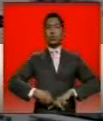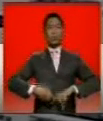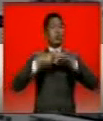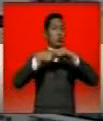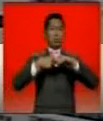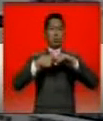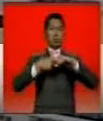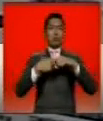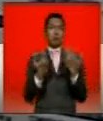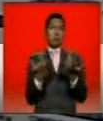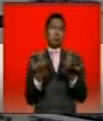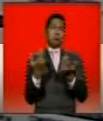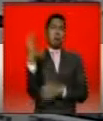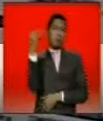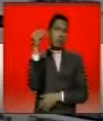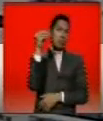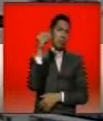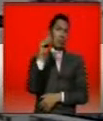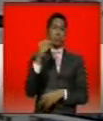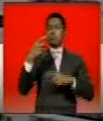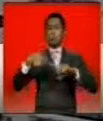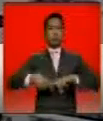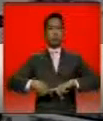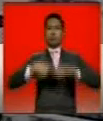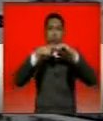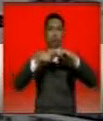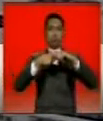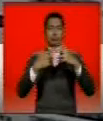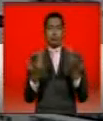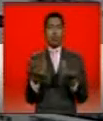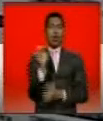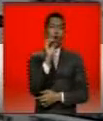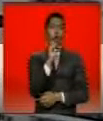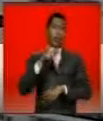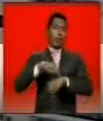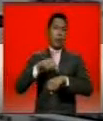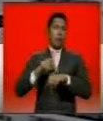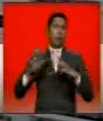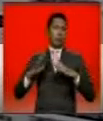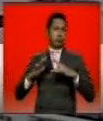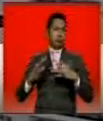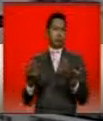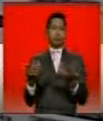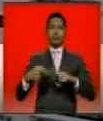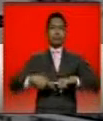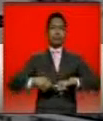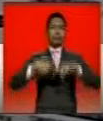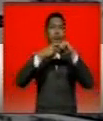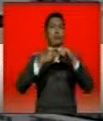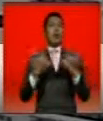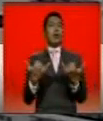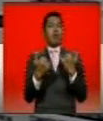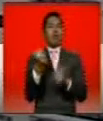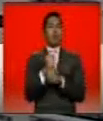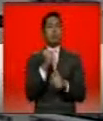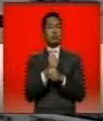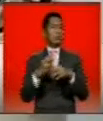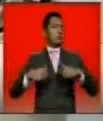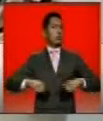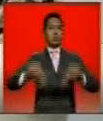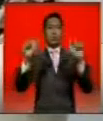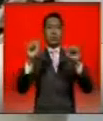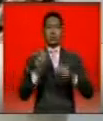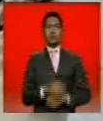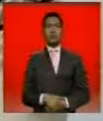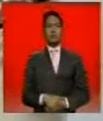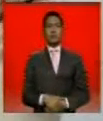legislativo al que se acogía el Parlamento en el marco de la ley orgánica del mismo. Escuchemos a Gabriela Rivadeneira.